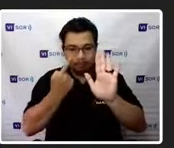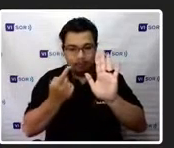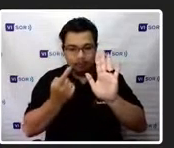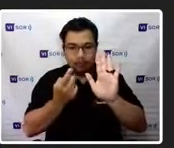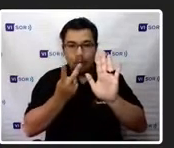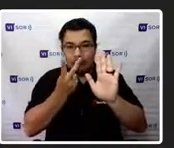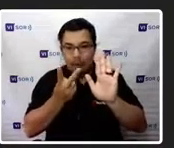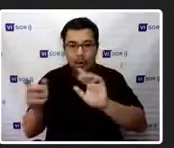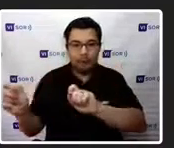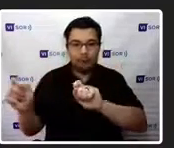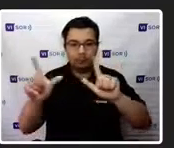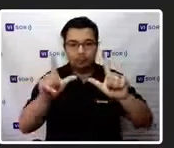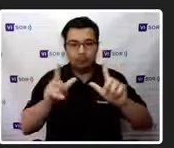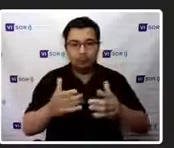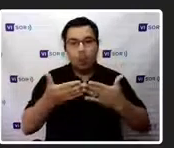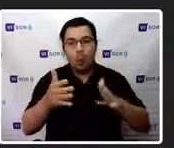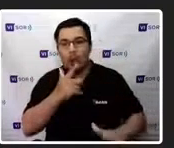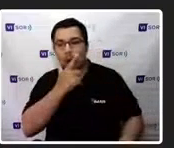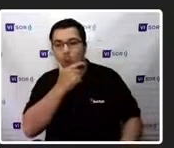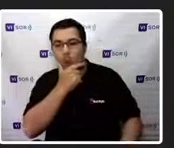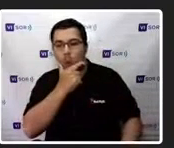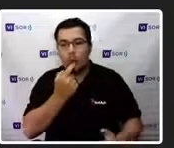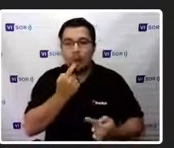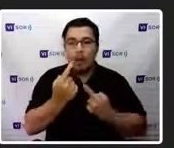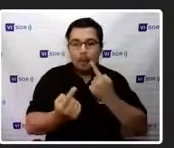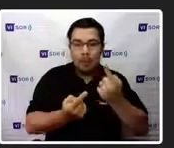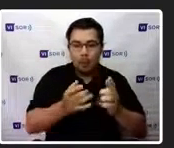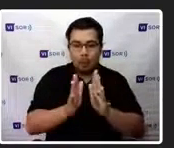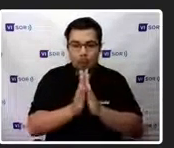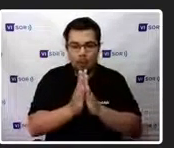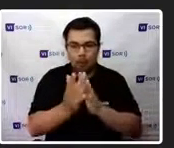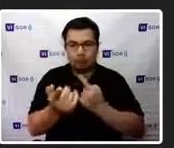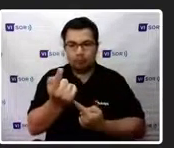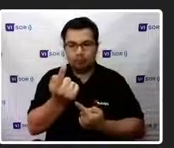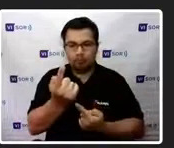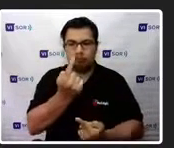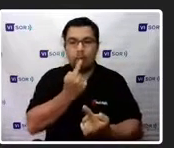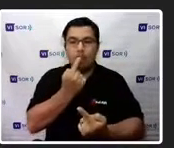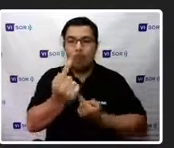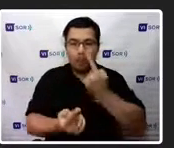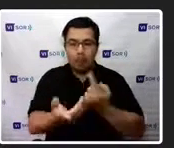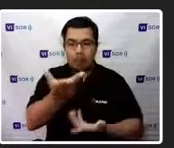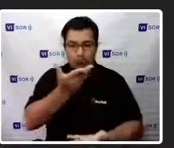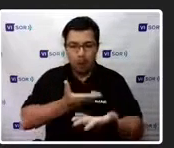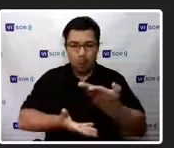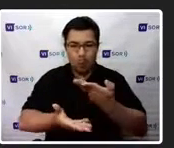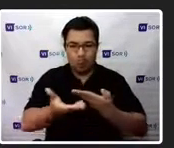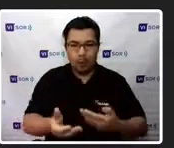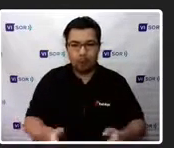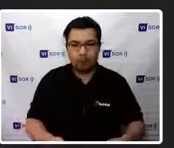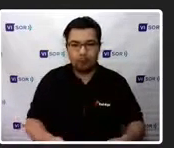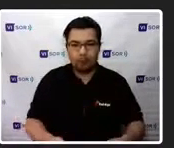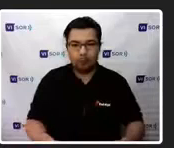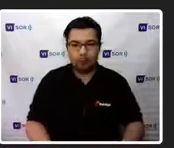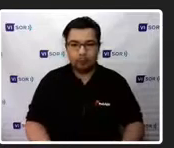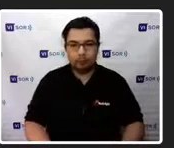bueno, cualquier duda me la van haciendo por el chat. Ya, como les dijo Francisco, yo les voy a presentar